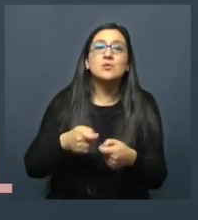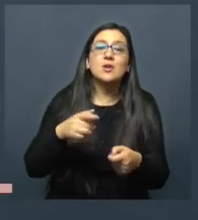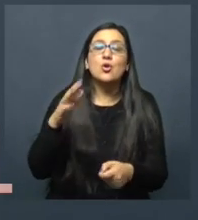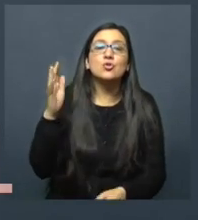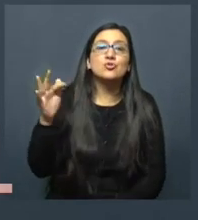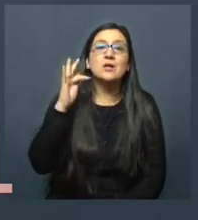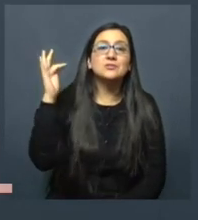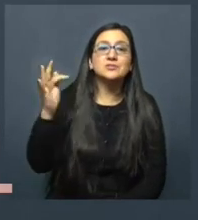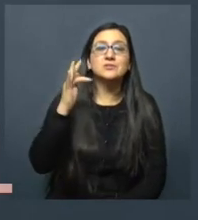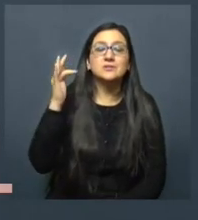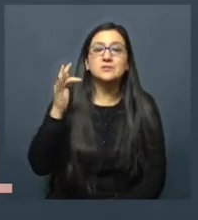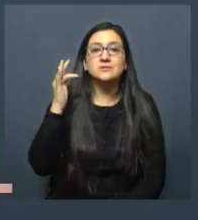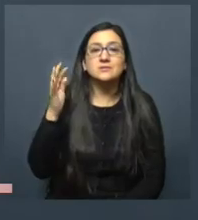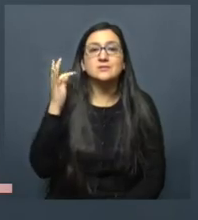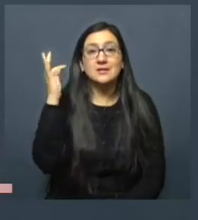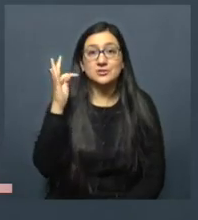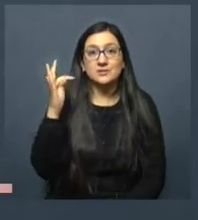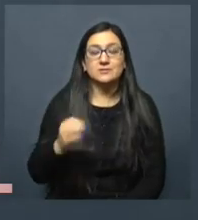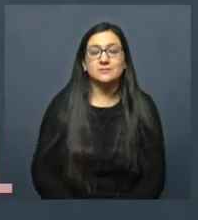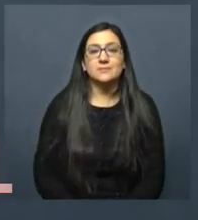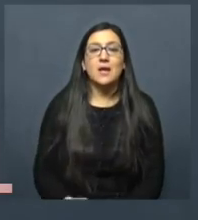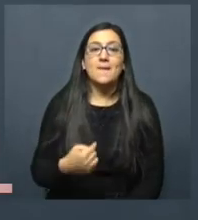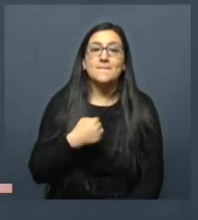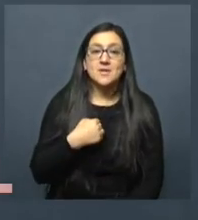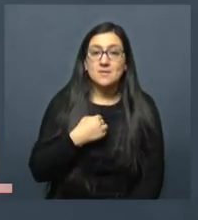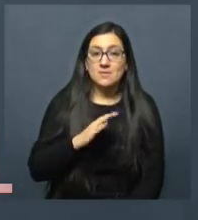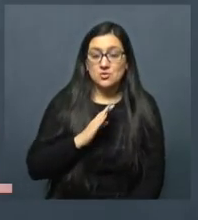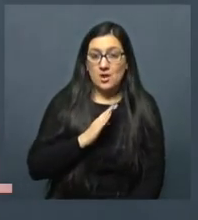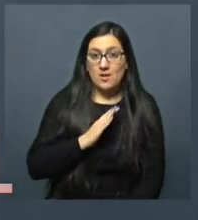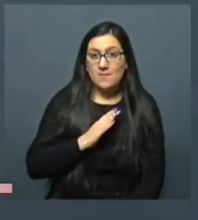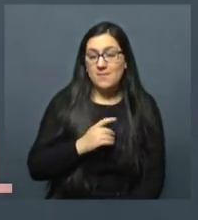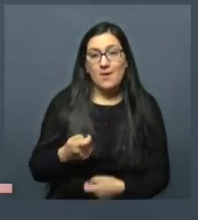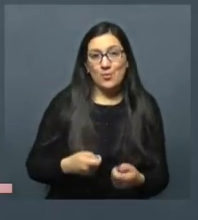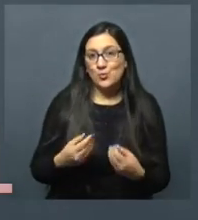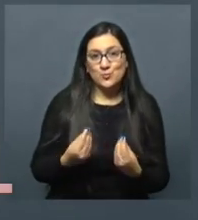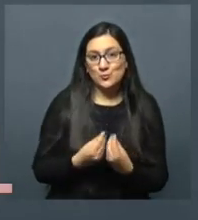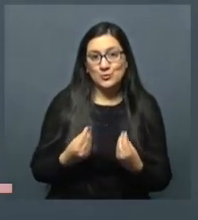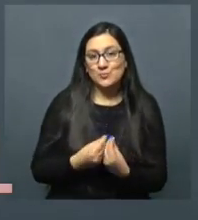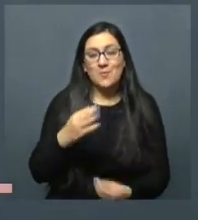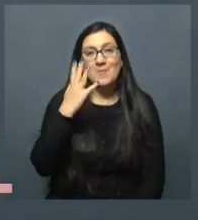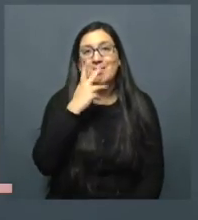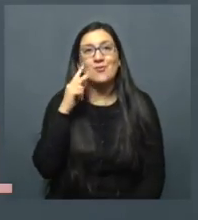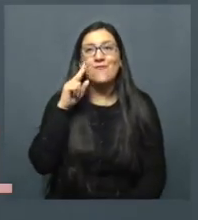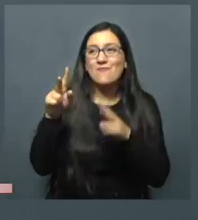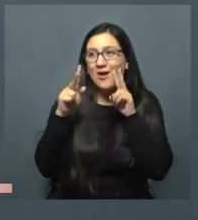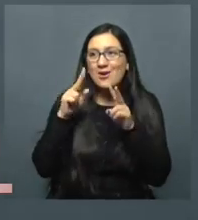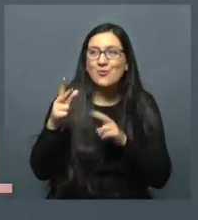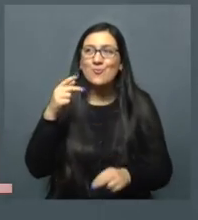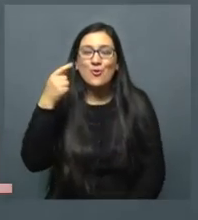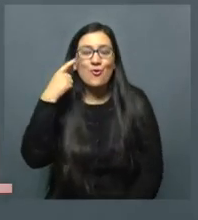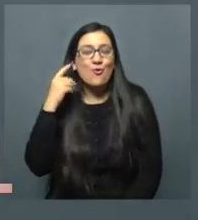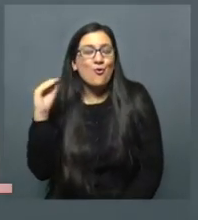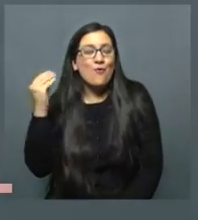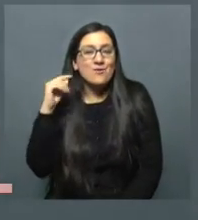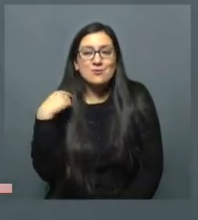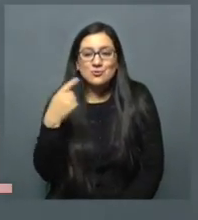ese intercambio con otros adolescentes, pero también con los referentes? A mí, en lo personal, me aportó muchísimo. Me encantó ver cómo los jóvenes, nosotros,